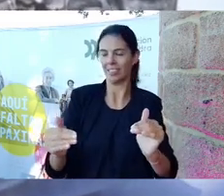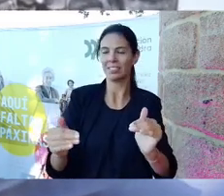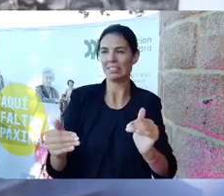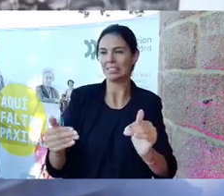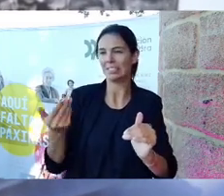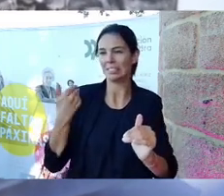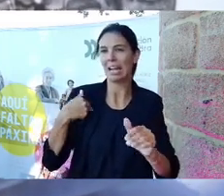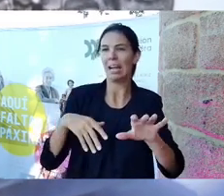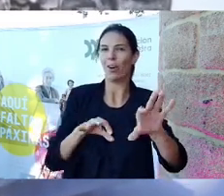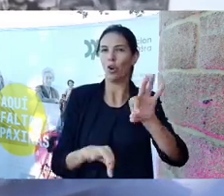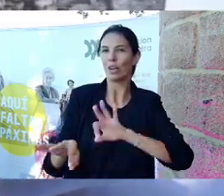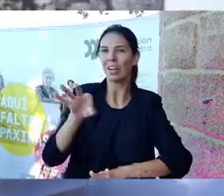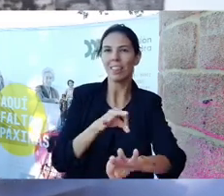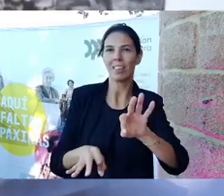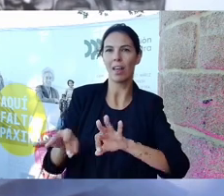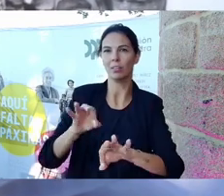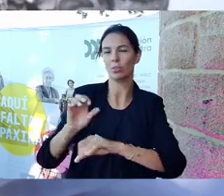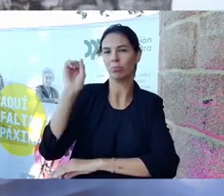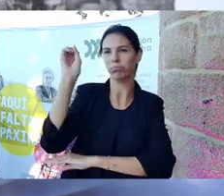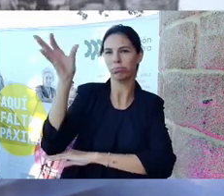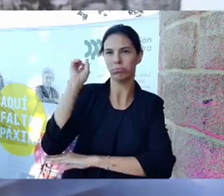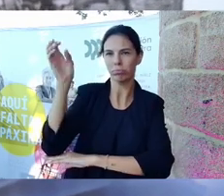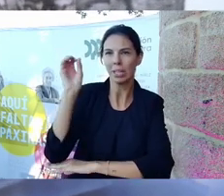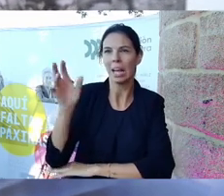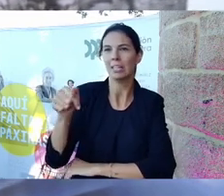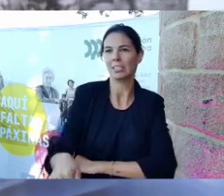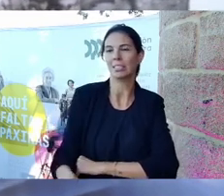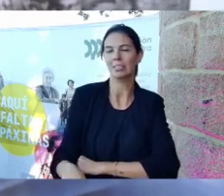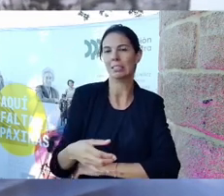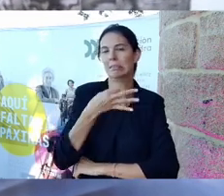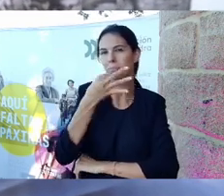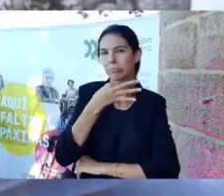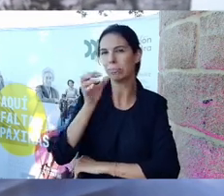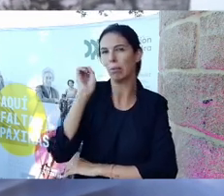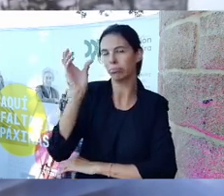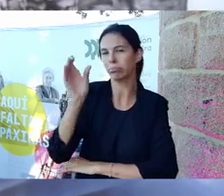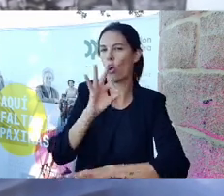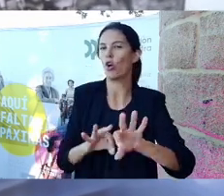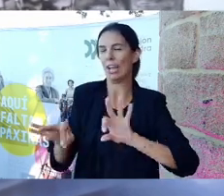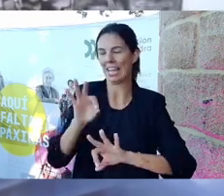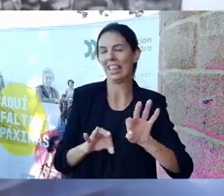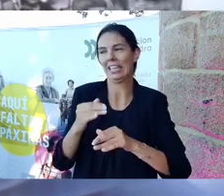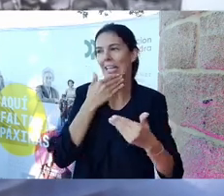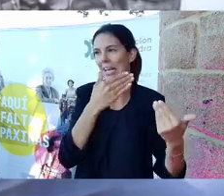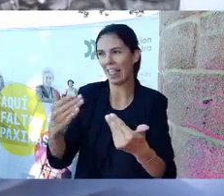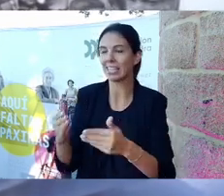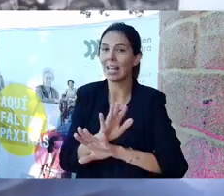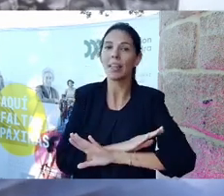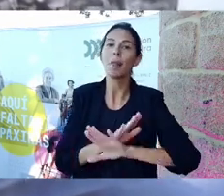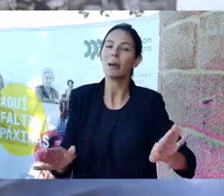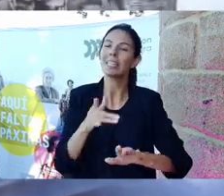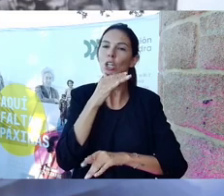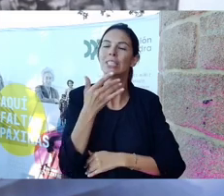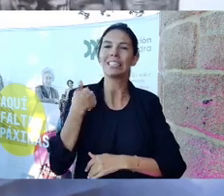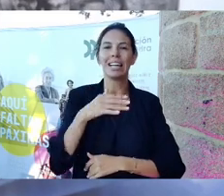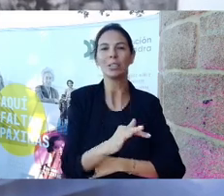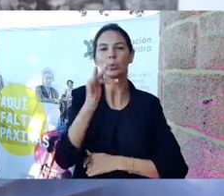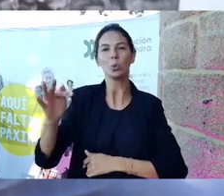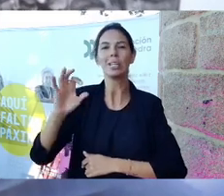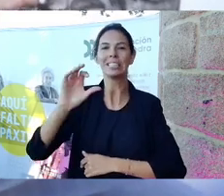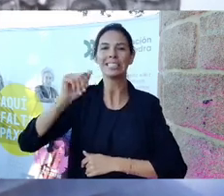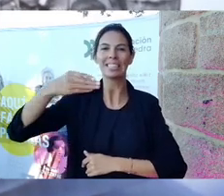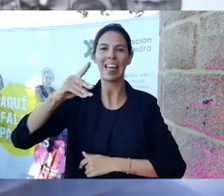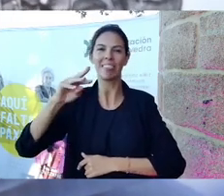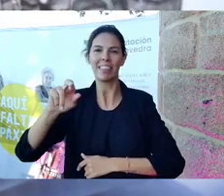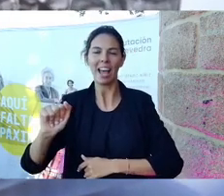de Igualdade que estean pois organizando estas charlas, estos faladoiros, e nada máis,